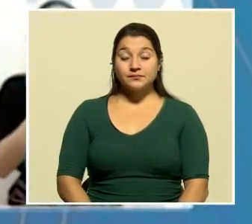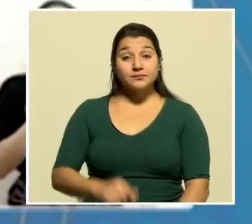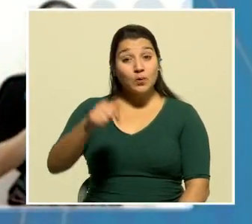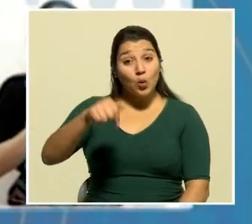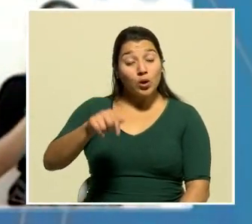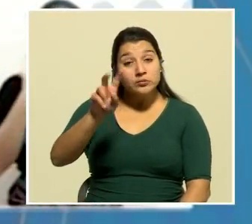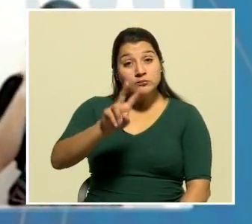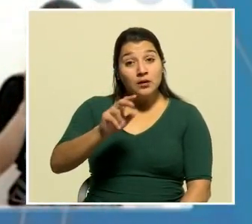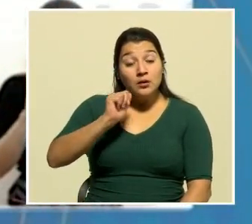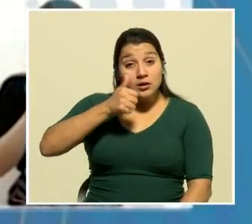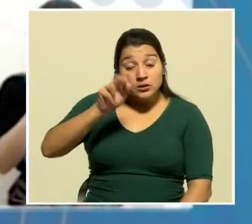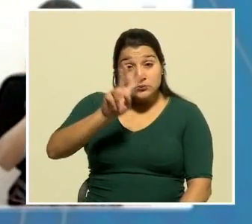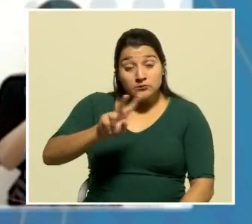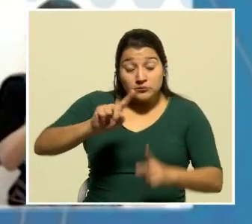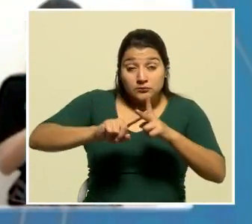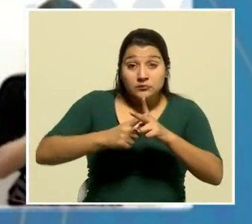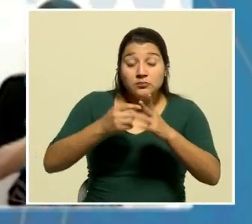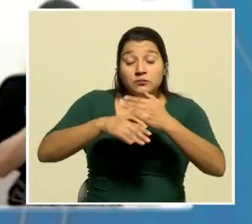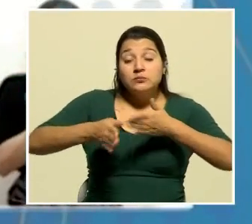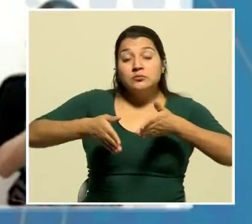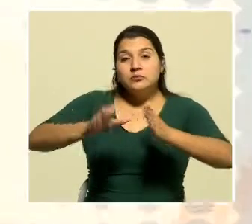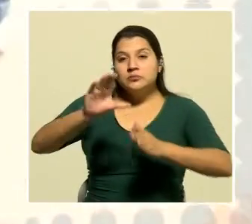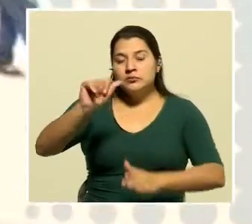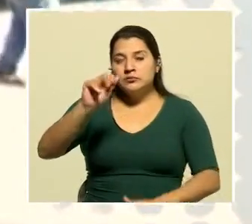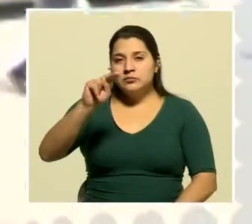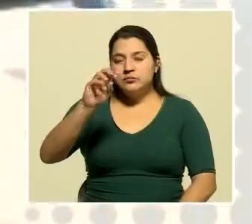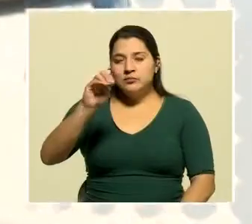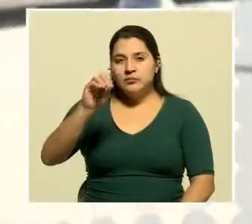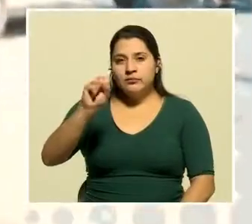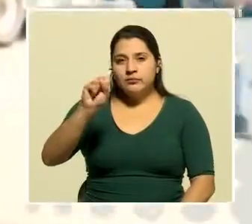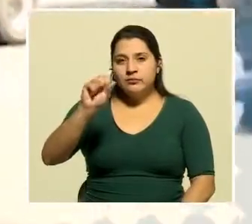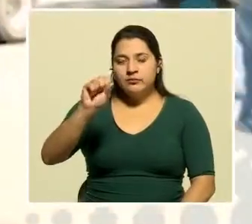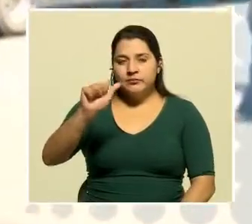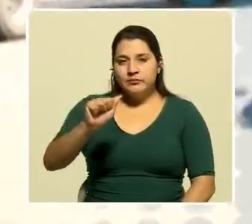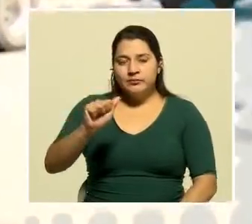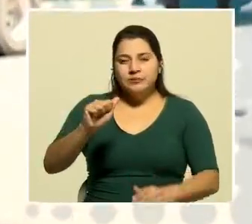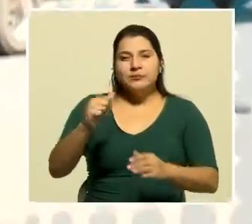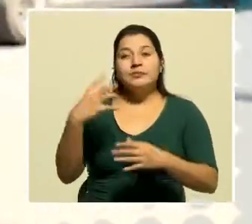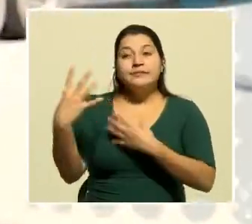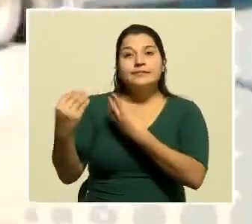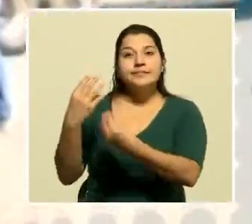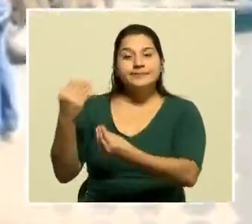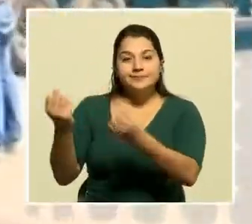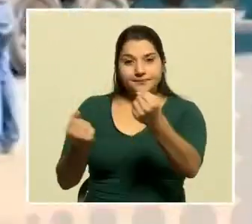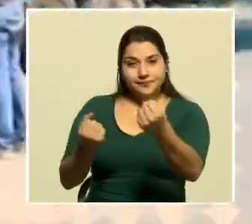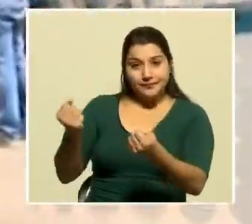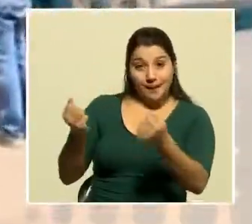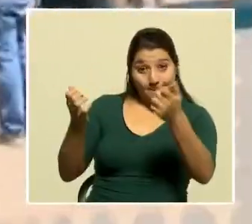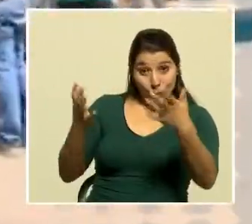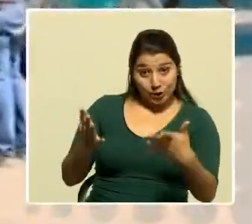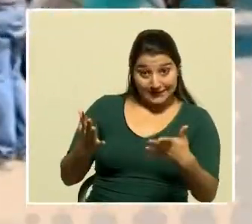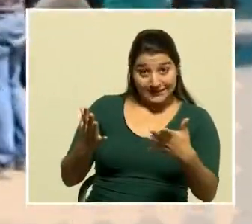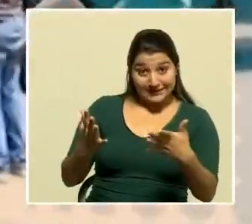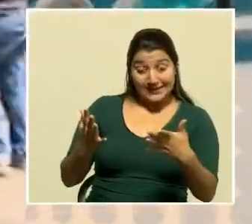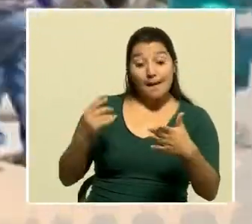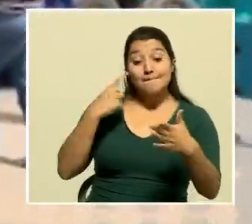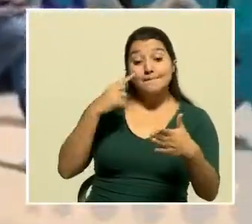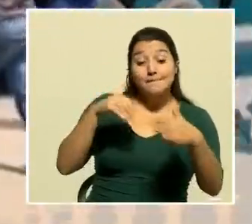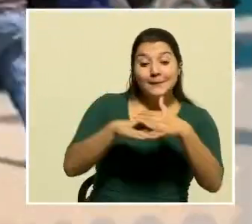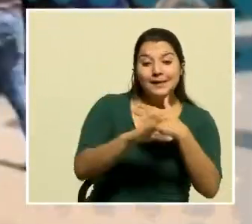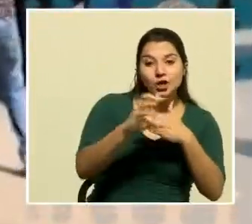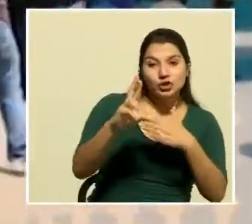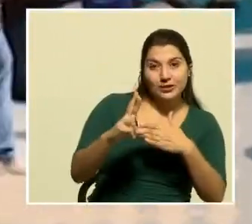Este viernes iniciará desde Paso Canoas la salida de transportistas hacia Costa Rica y Centroamérica. Será bajo